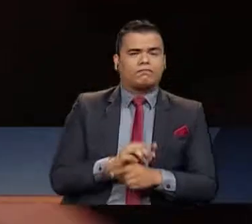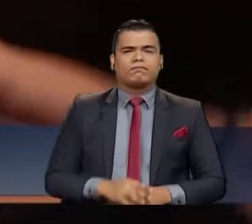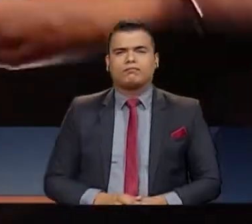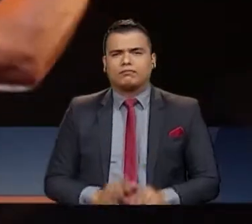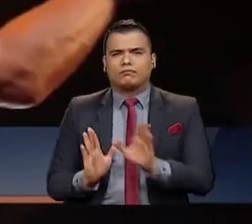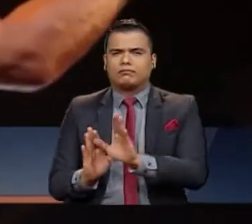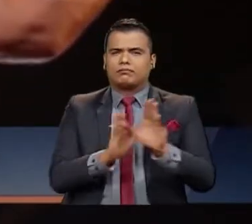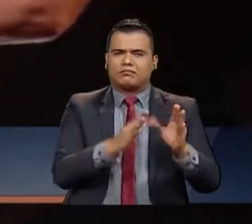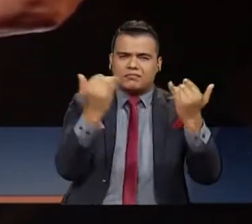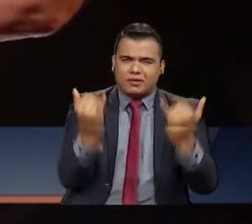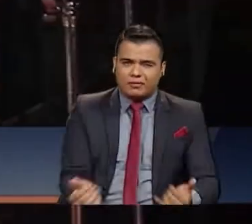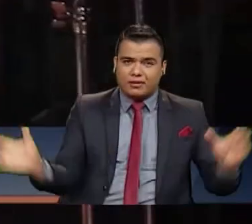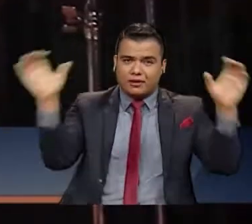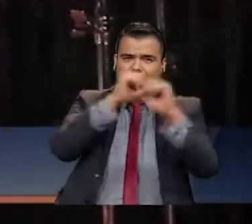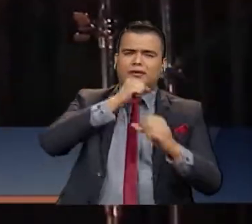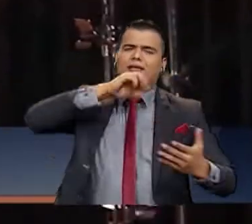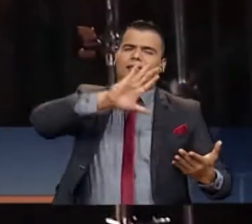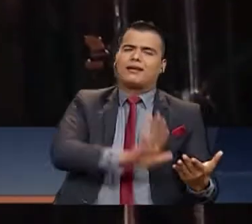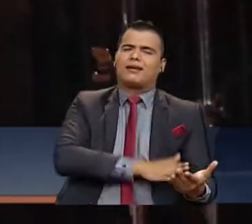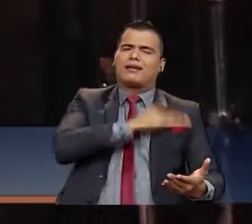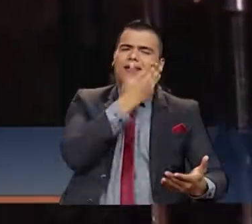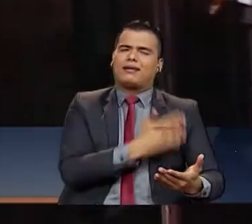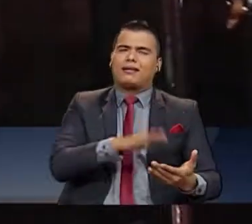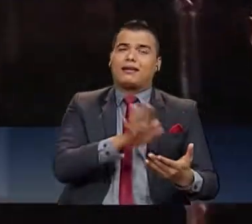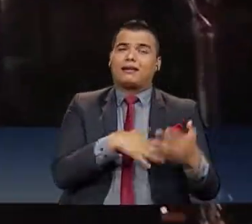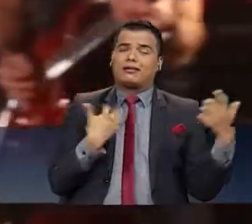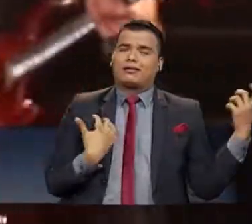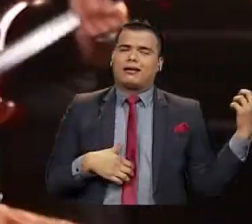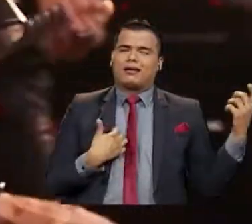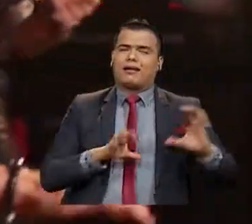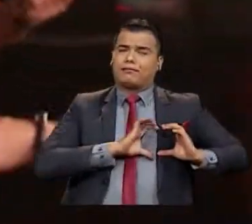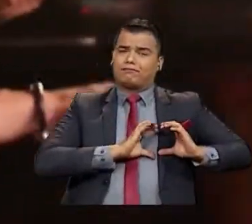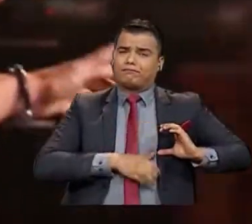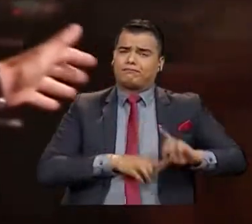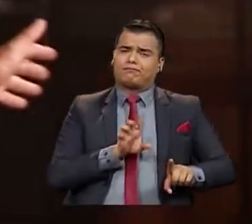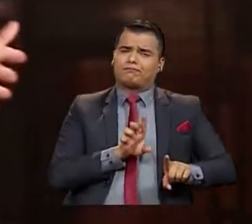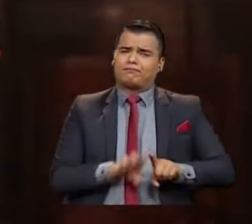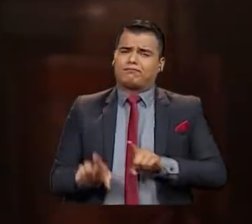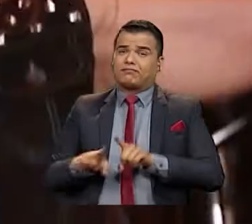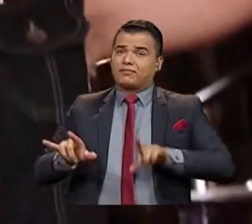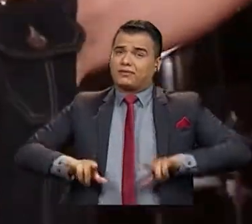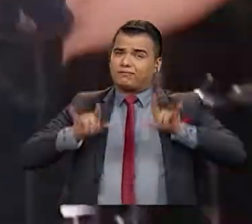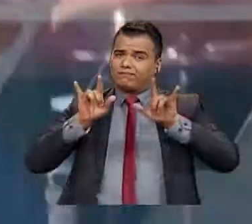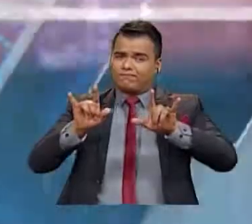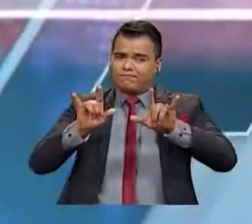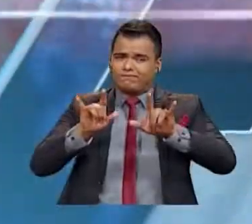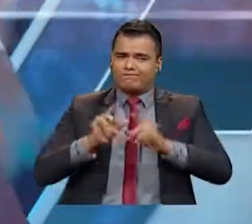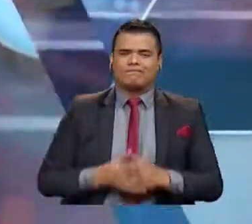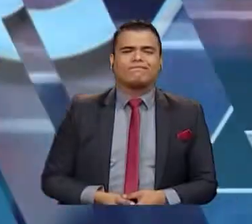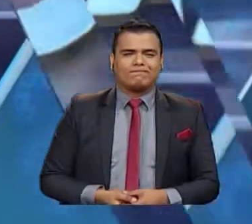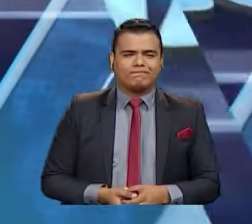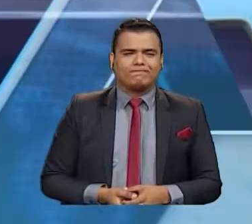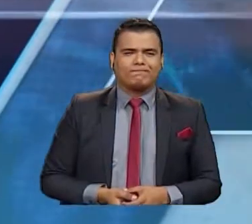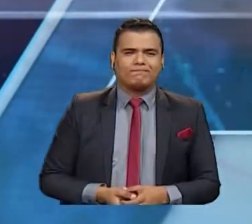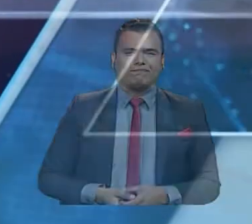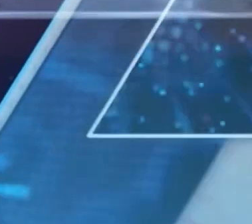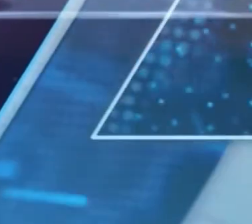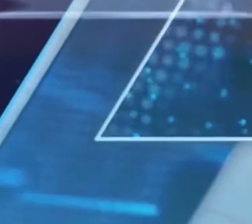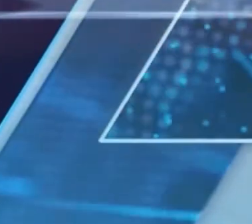Y esta noche hay concierto de música del despecho y otro de rock en Cali.